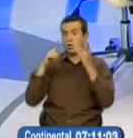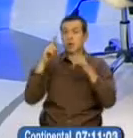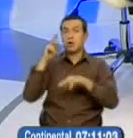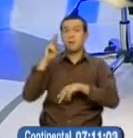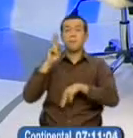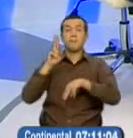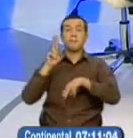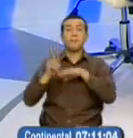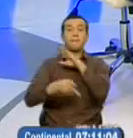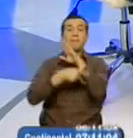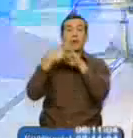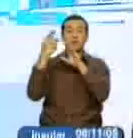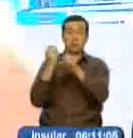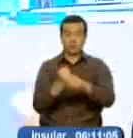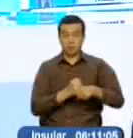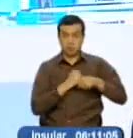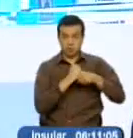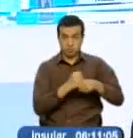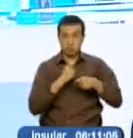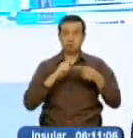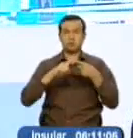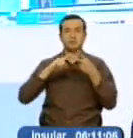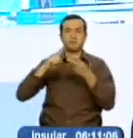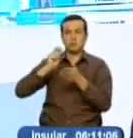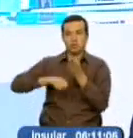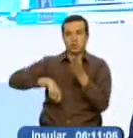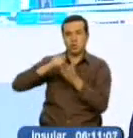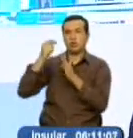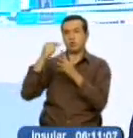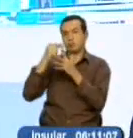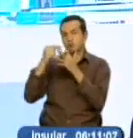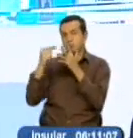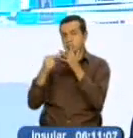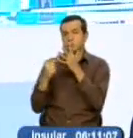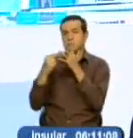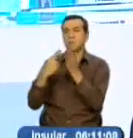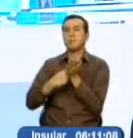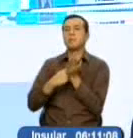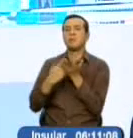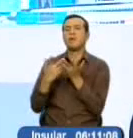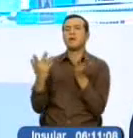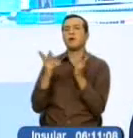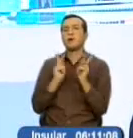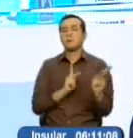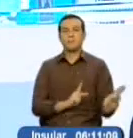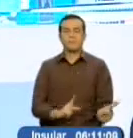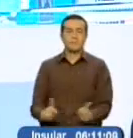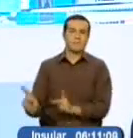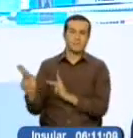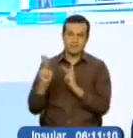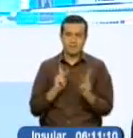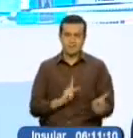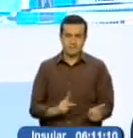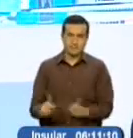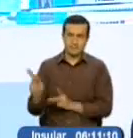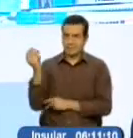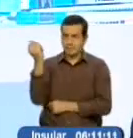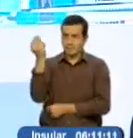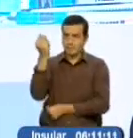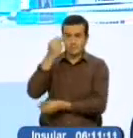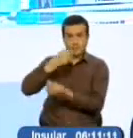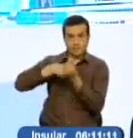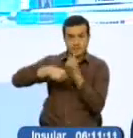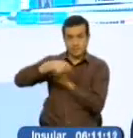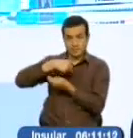Petroamazonas, aparte de los términos y condiciones contractuales, se discute un plan de inversiones